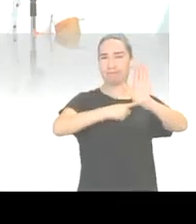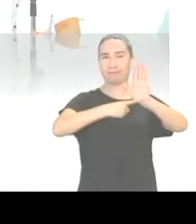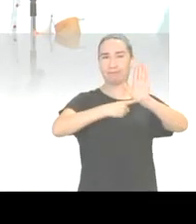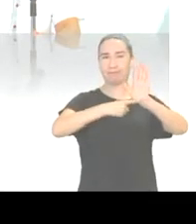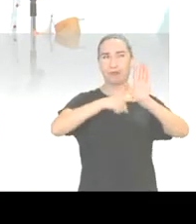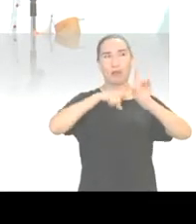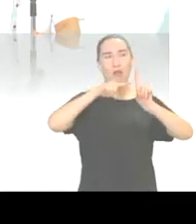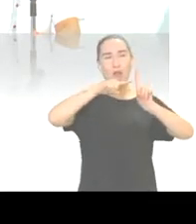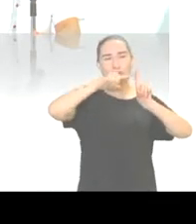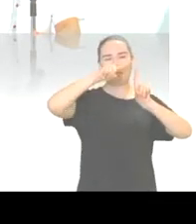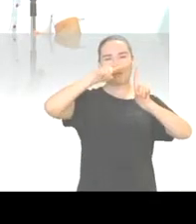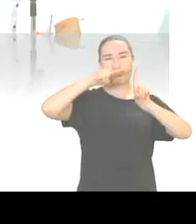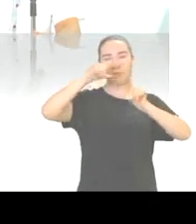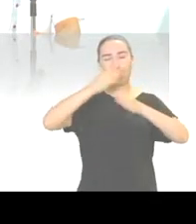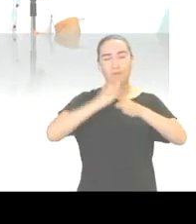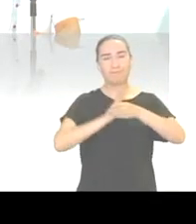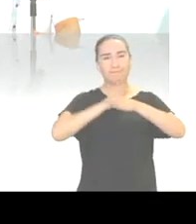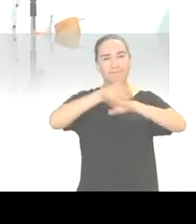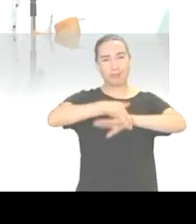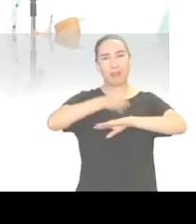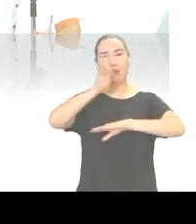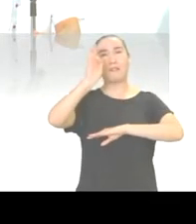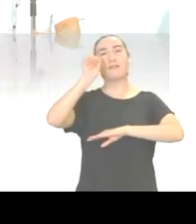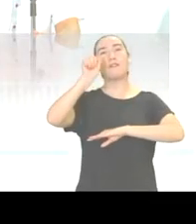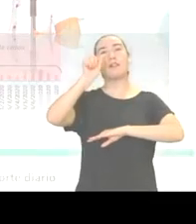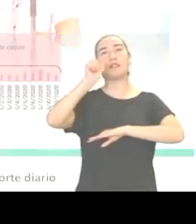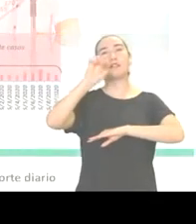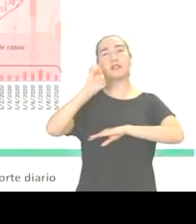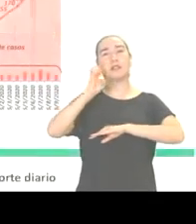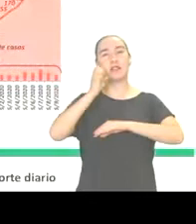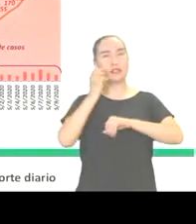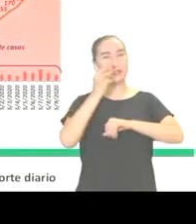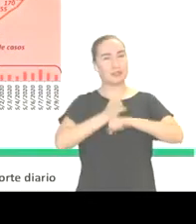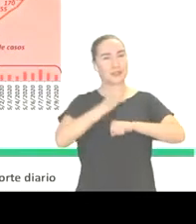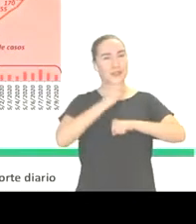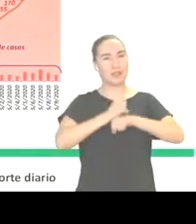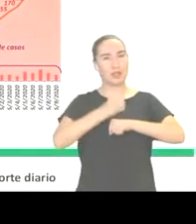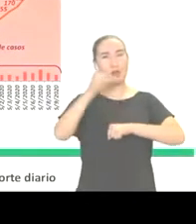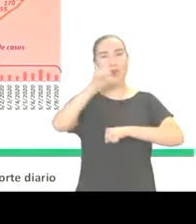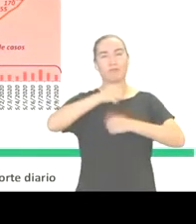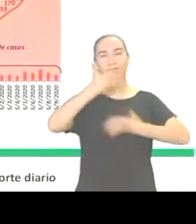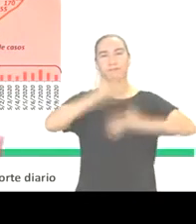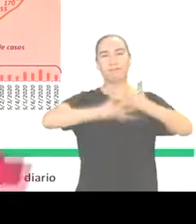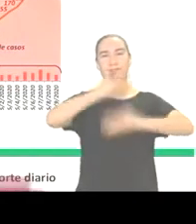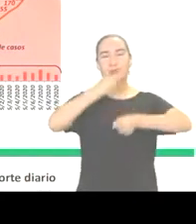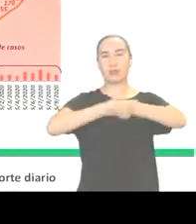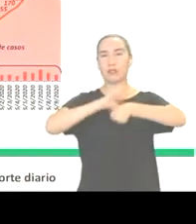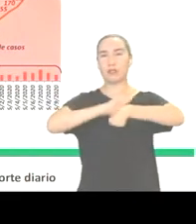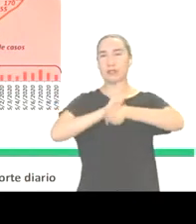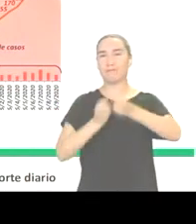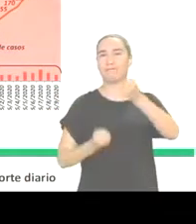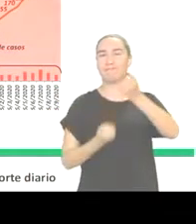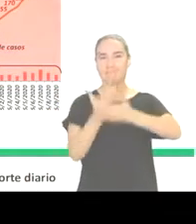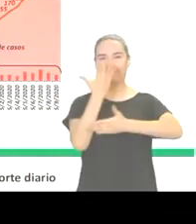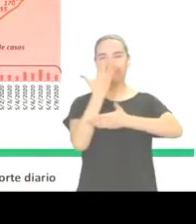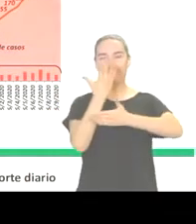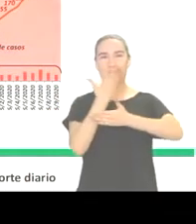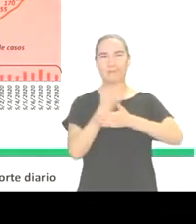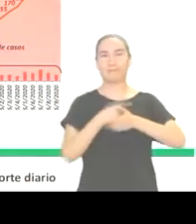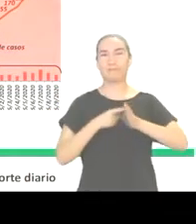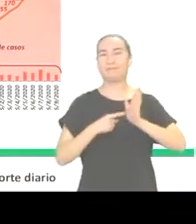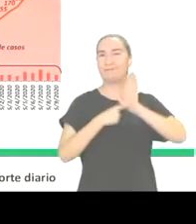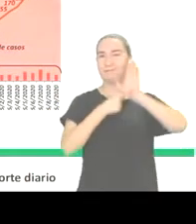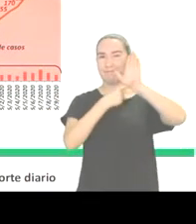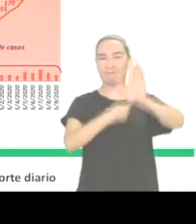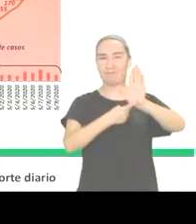Destacamos ahí pues en la fase 3 el incremento de la curva. El día de hoy damos a conocer 15 casos nuevos en esta